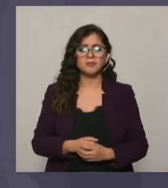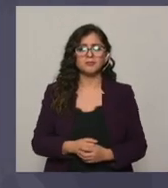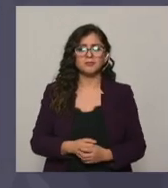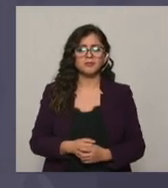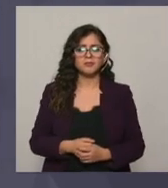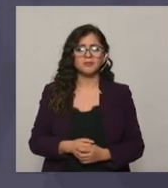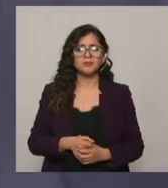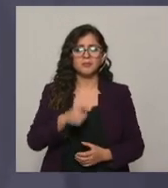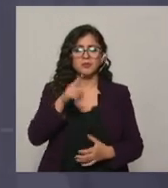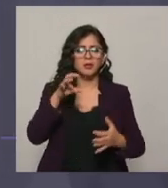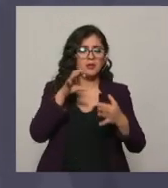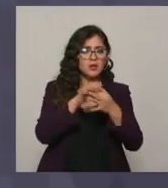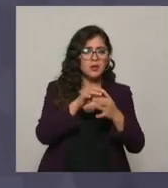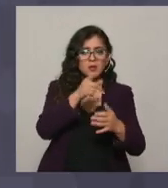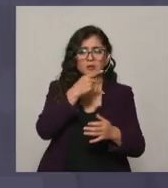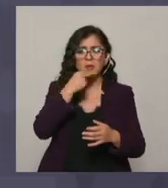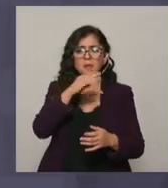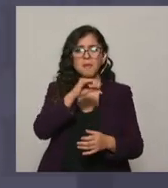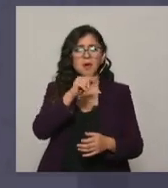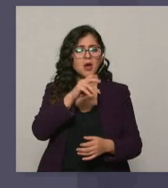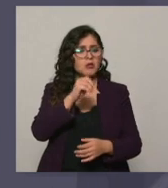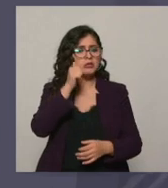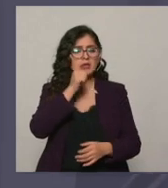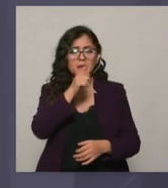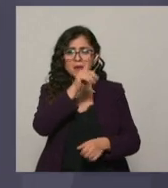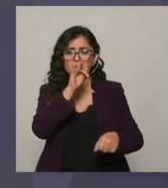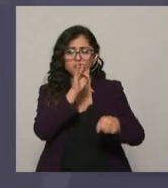de Mario, él desde un principio lo ha defendido mucho.